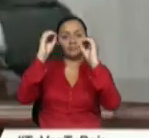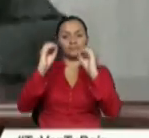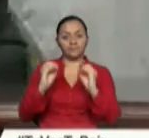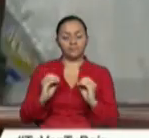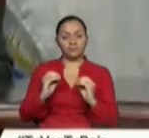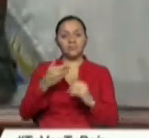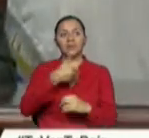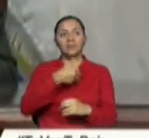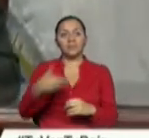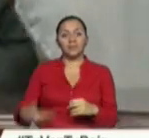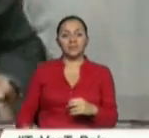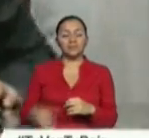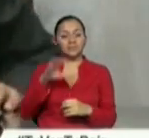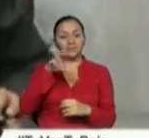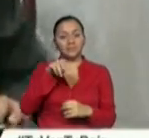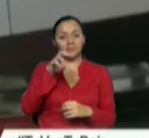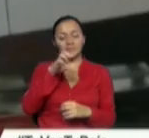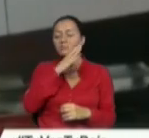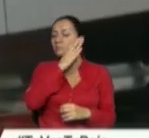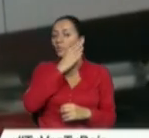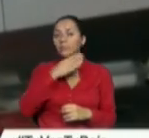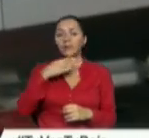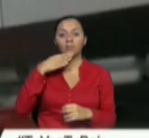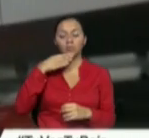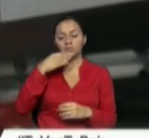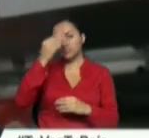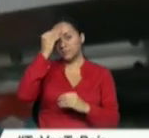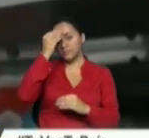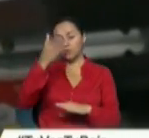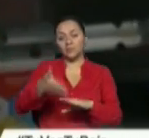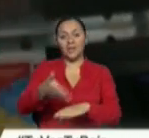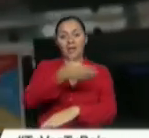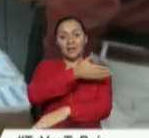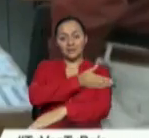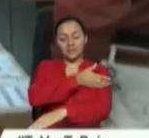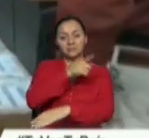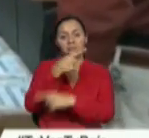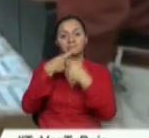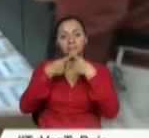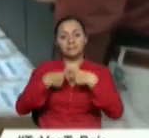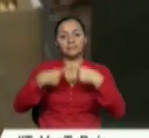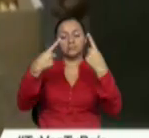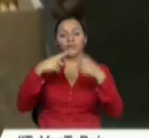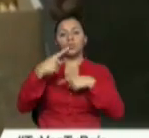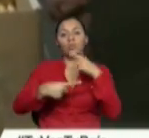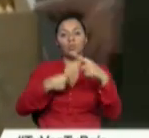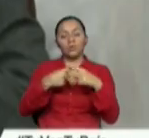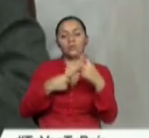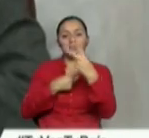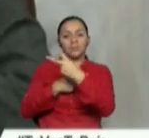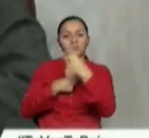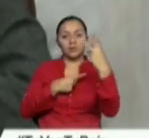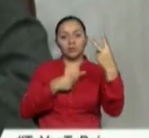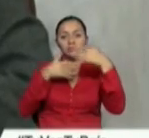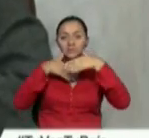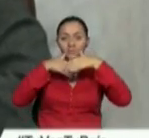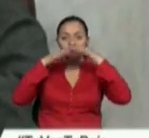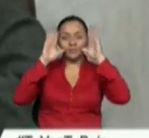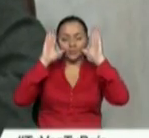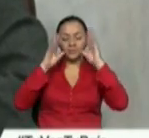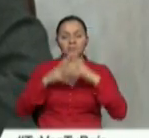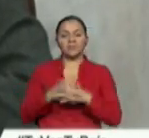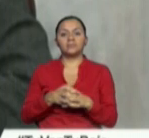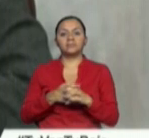presidente del organismo electoral Juan Pablo pozo había informado previamente que la convocatoria será el 22 de diciembre es que